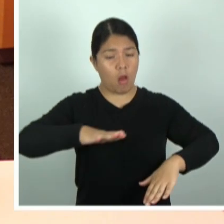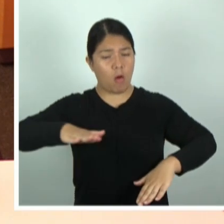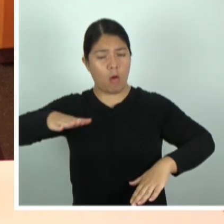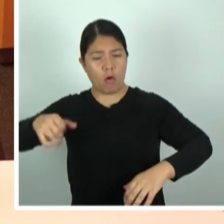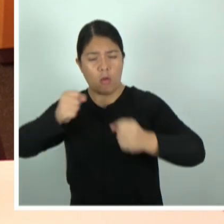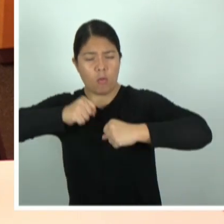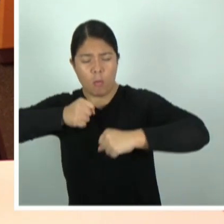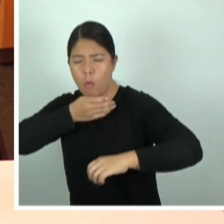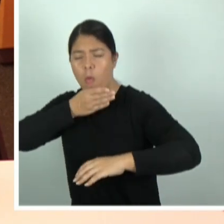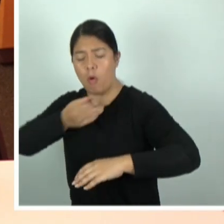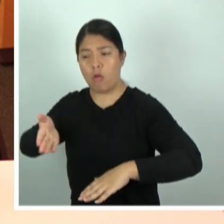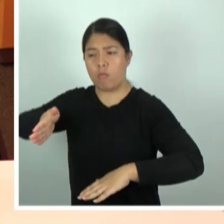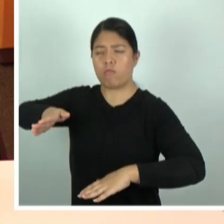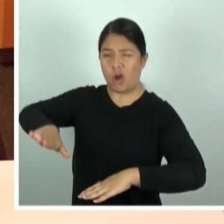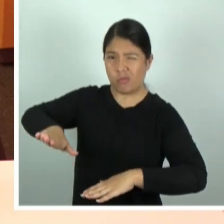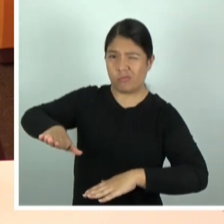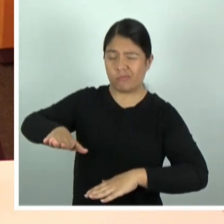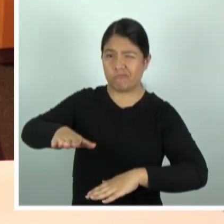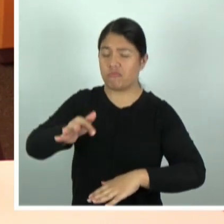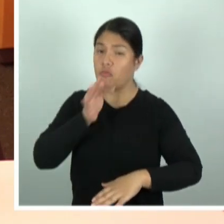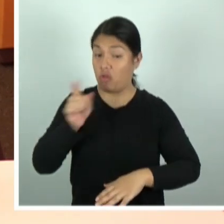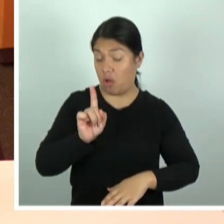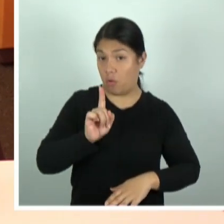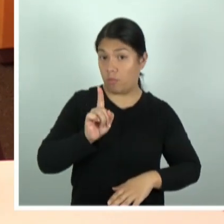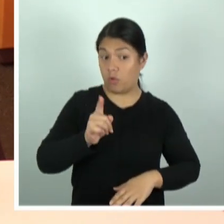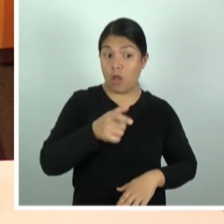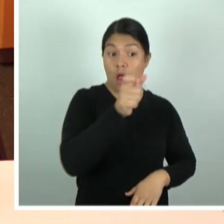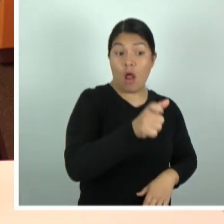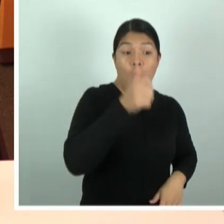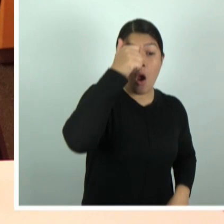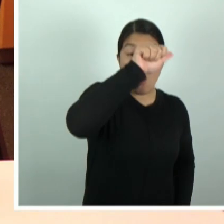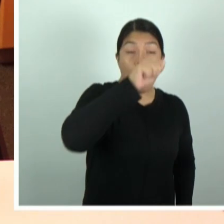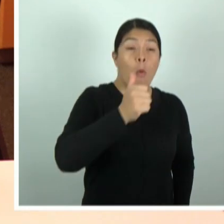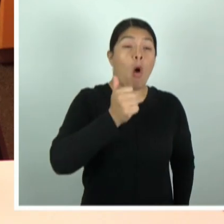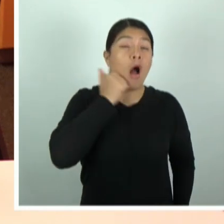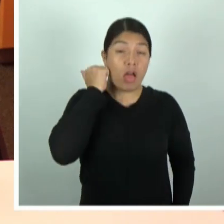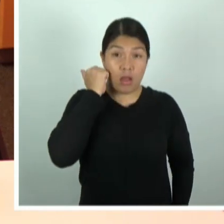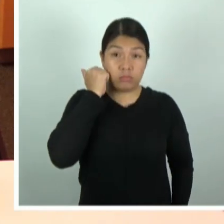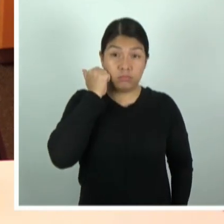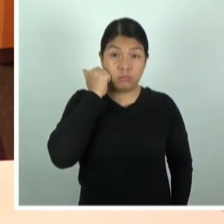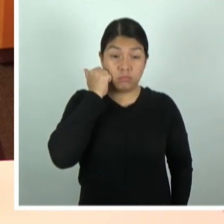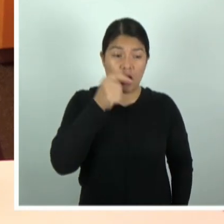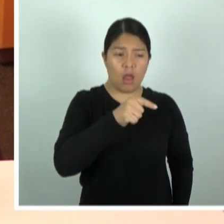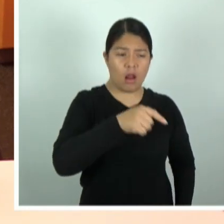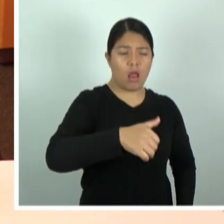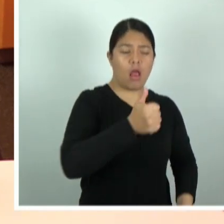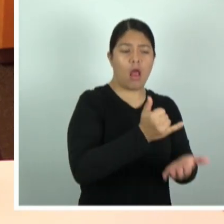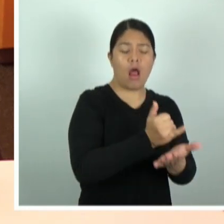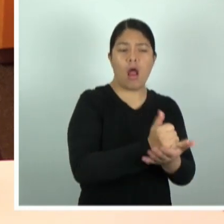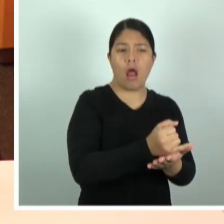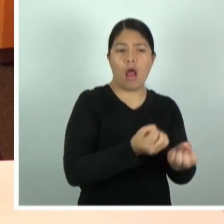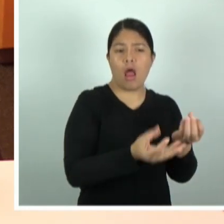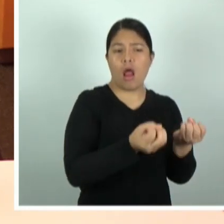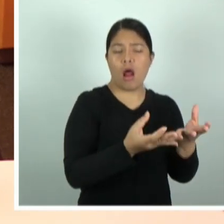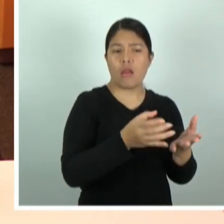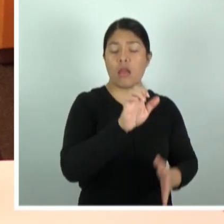cuando Adán, creado allí en el jardín Edén, no sabemos cuánto tiempo estuvo con